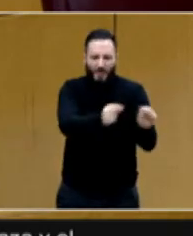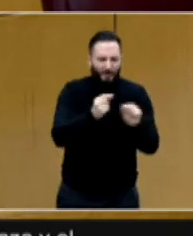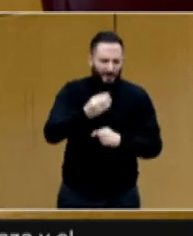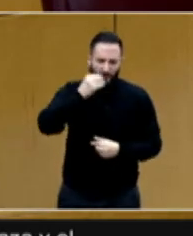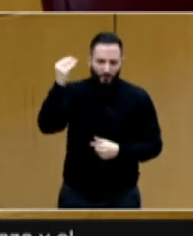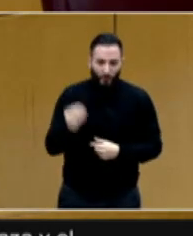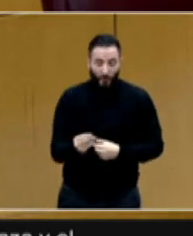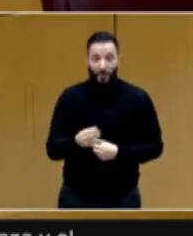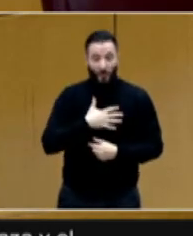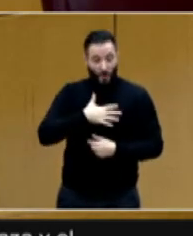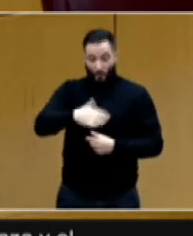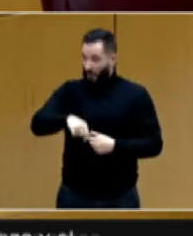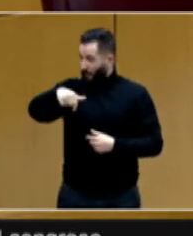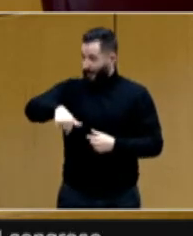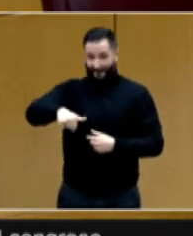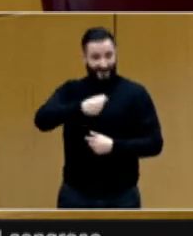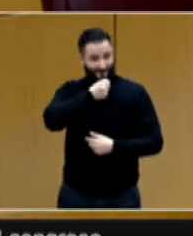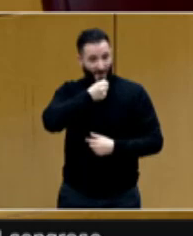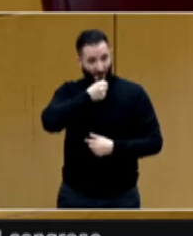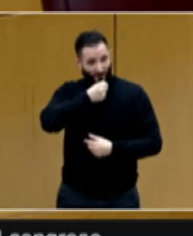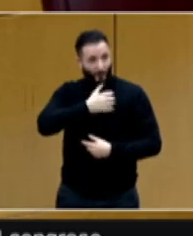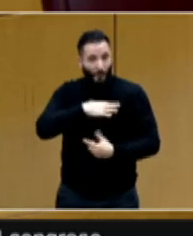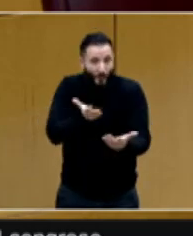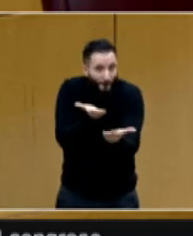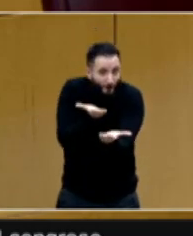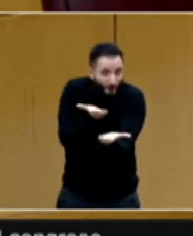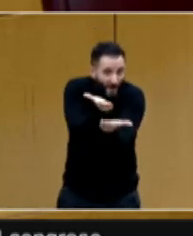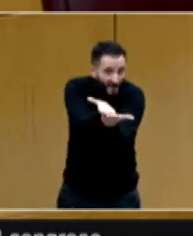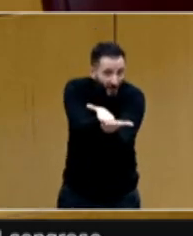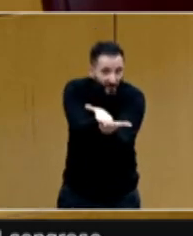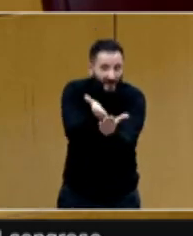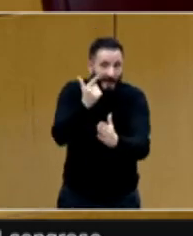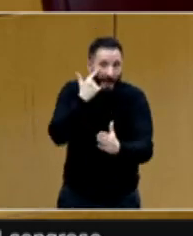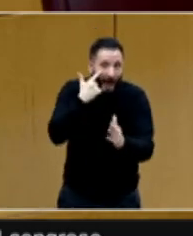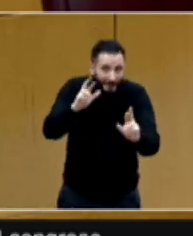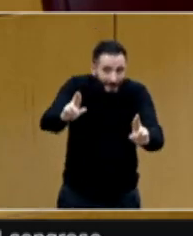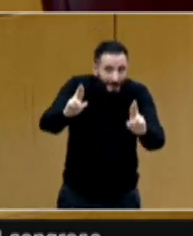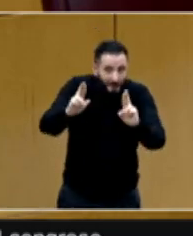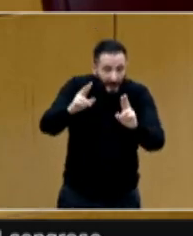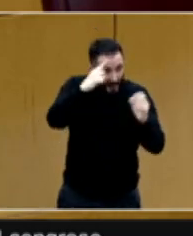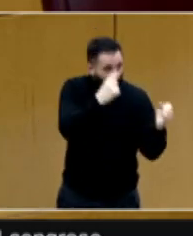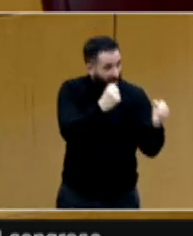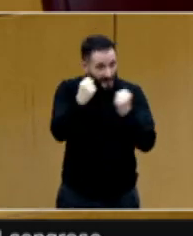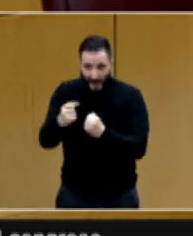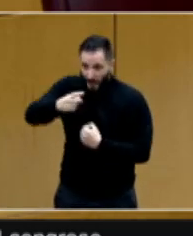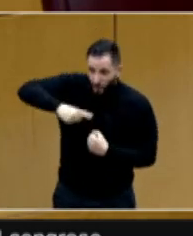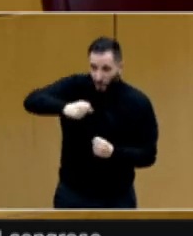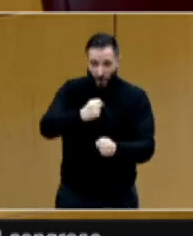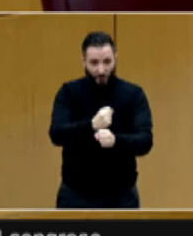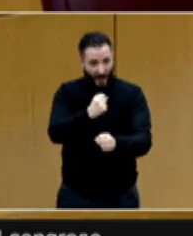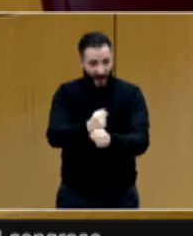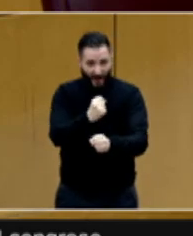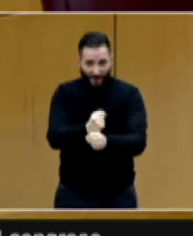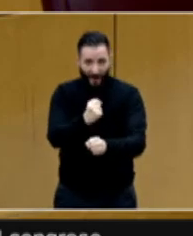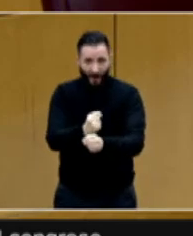que si yo puedo lanzar desde aquí una petición tener en cuenta las entidades que estábamos haciendo temas de inserción